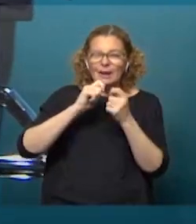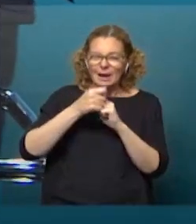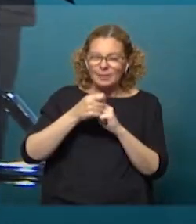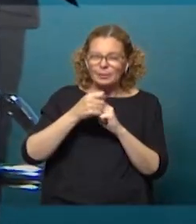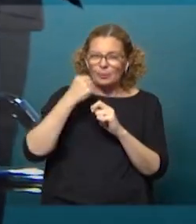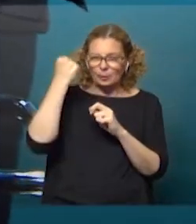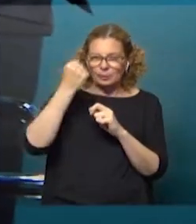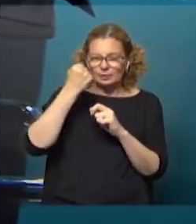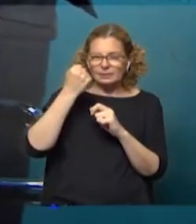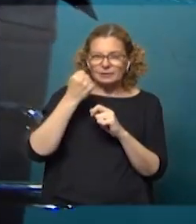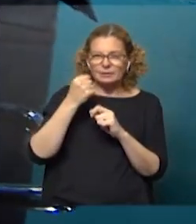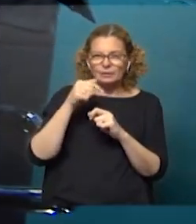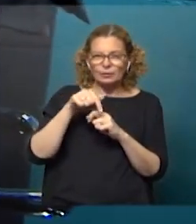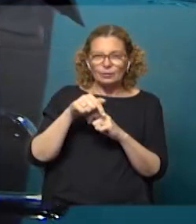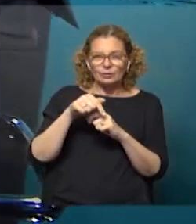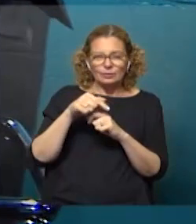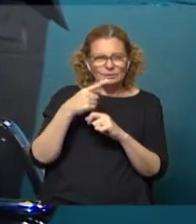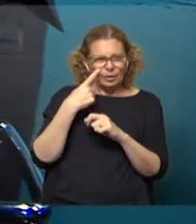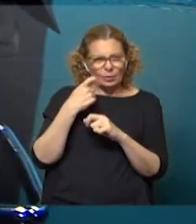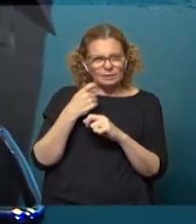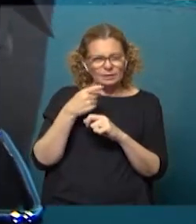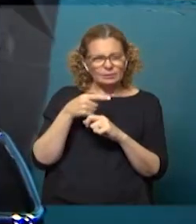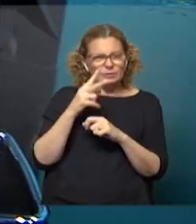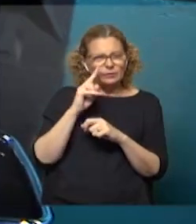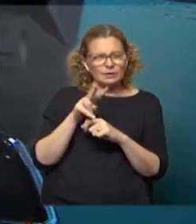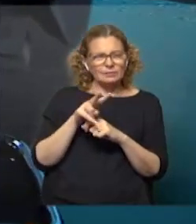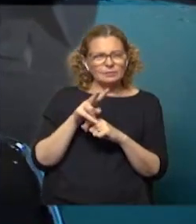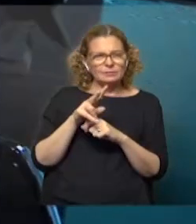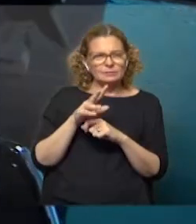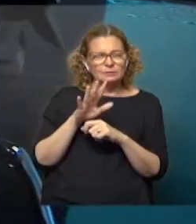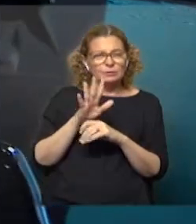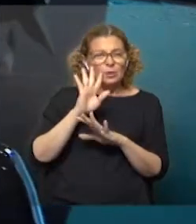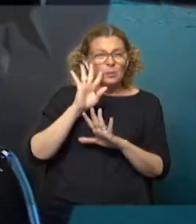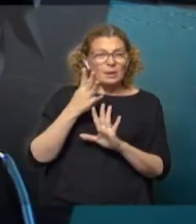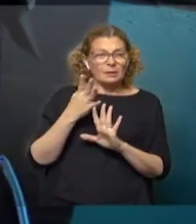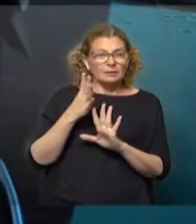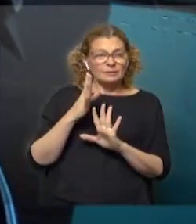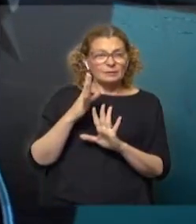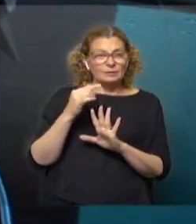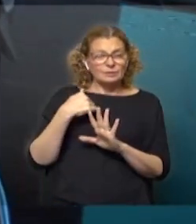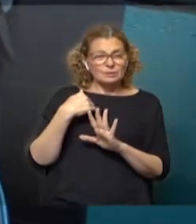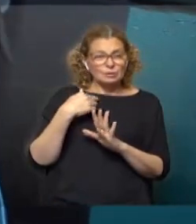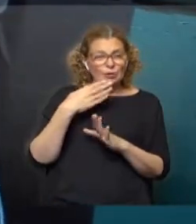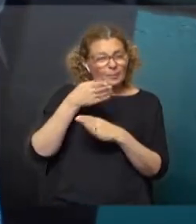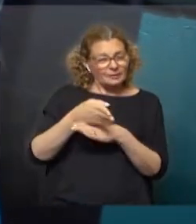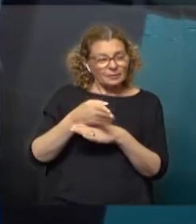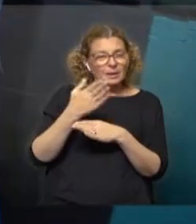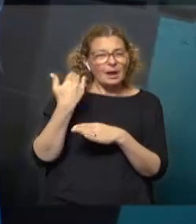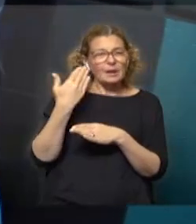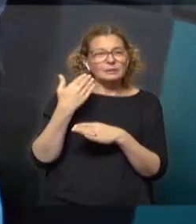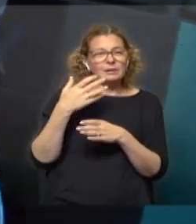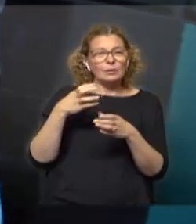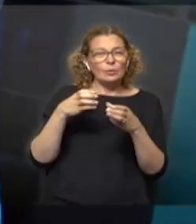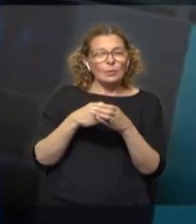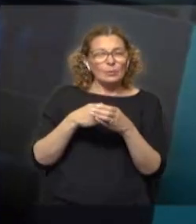muy importante eso hoy se tiene en cuenta cómo lo estás viendo Mira no parece que se tomara en cuenta es decir yo participé en este